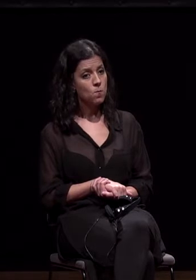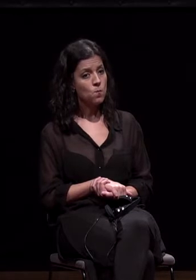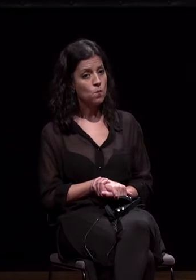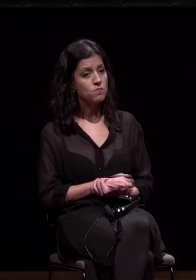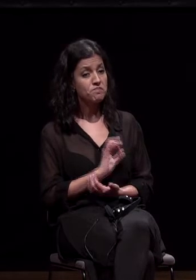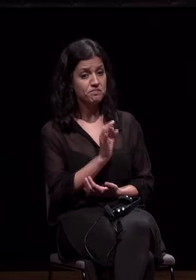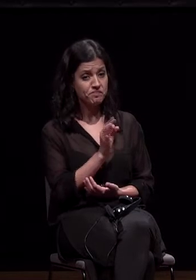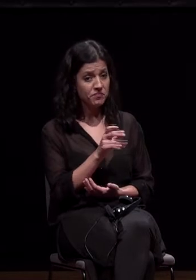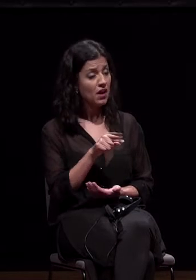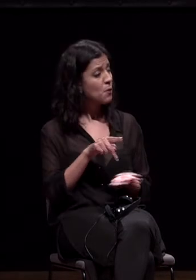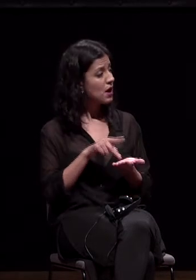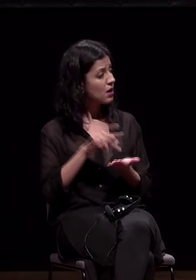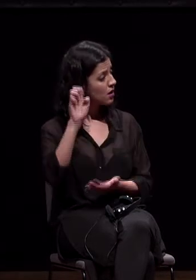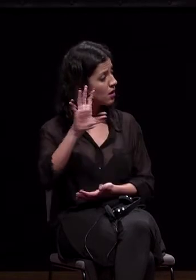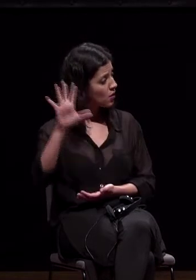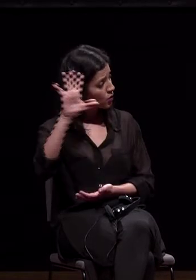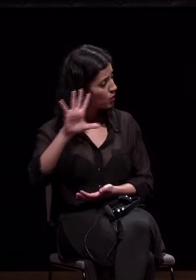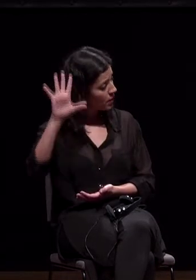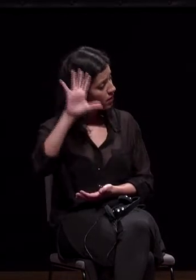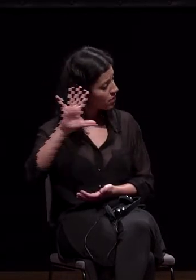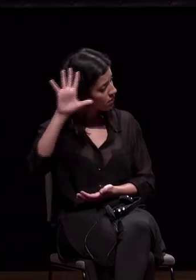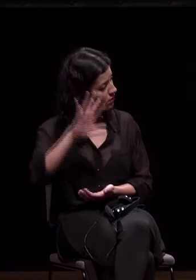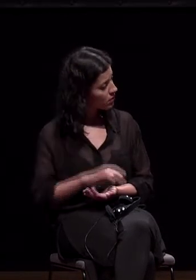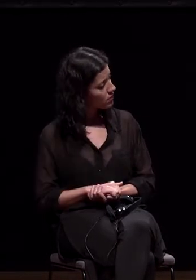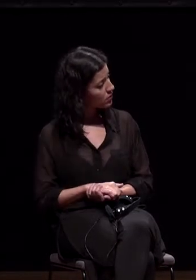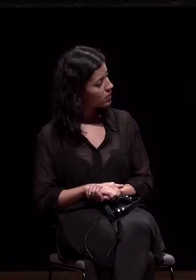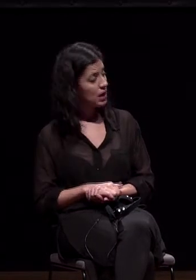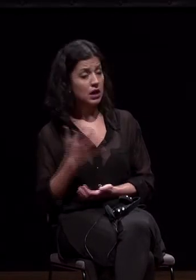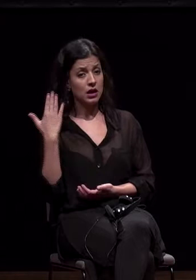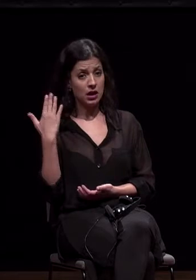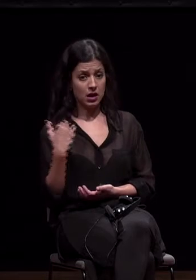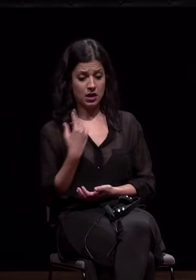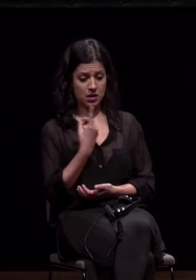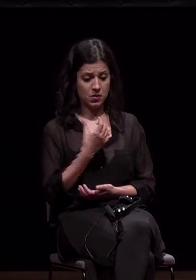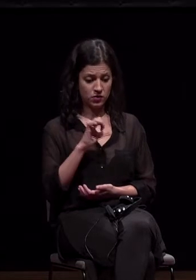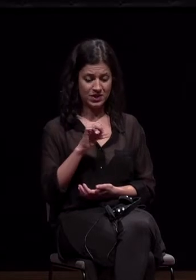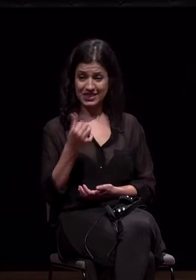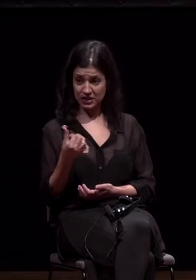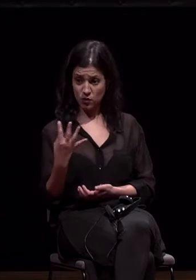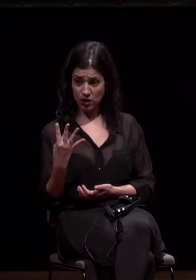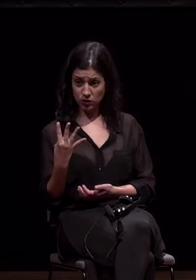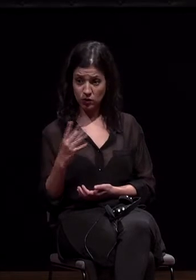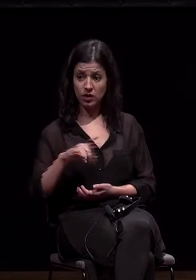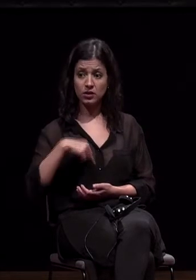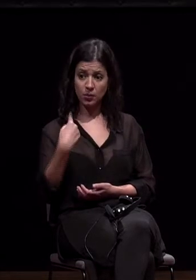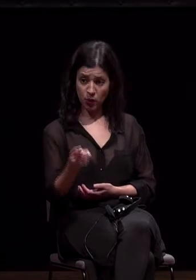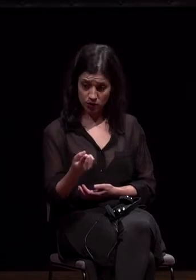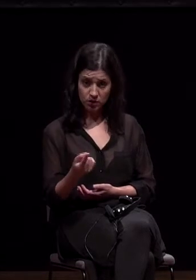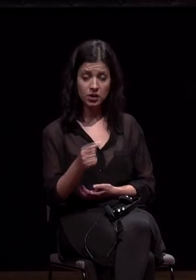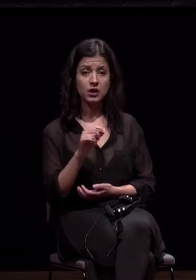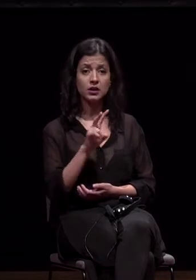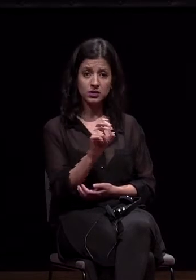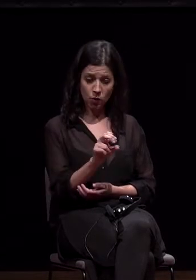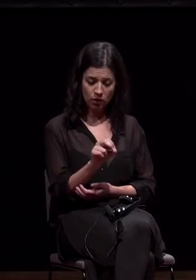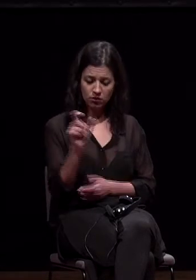y bueno, de hecho Marinetti vino a Brasil en el año 34 y se encuentra con los